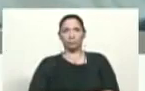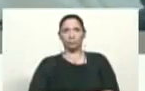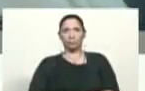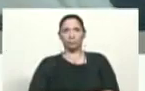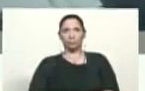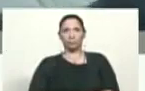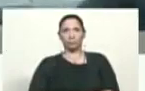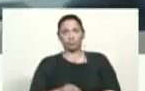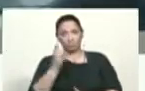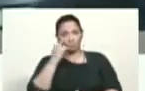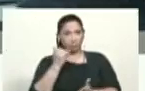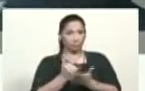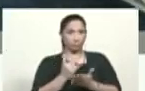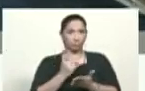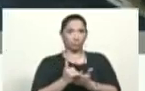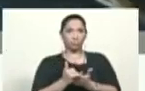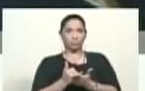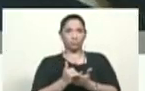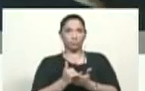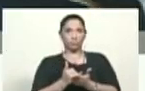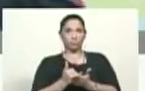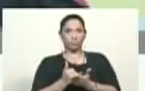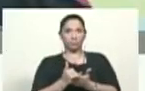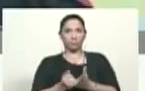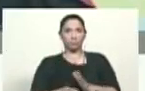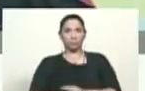Y fíjense, hoy